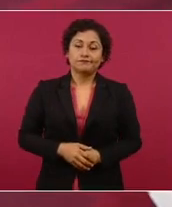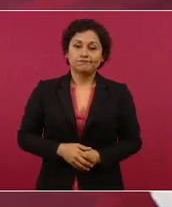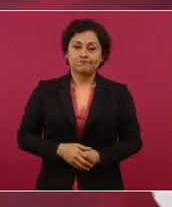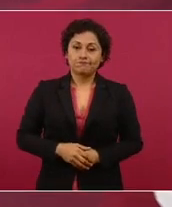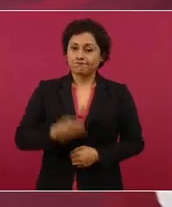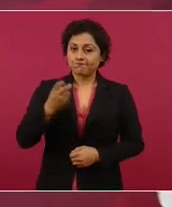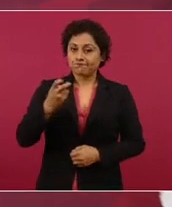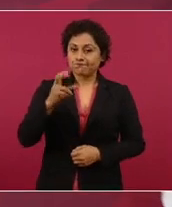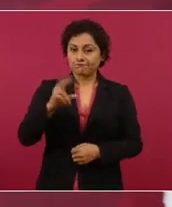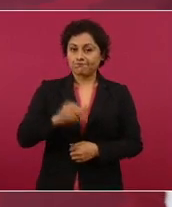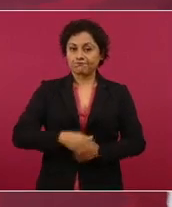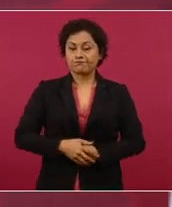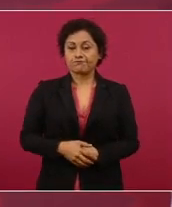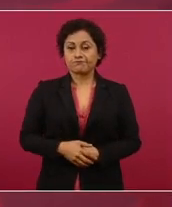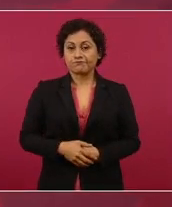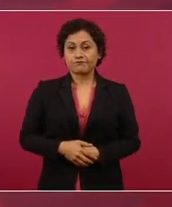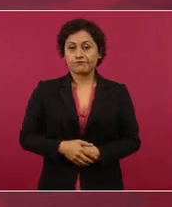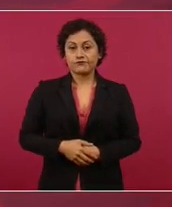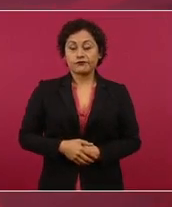hacer.